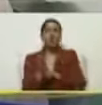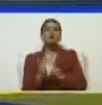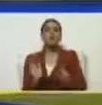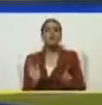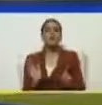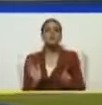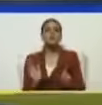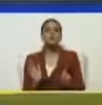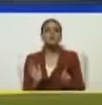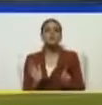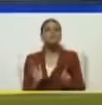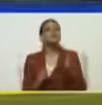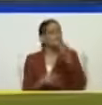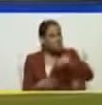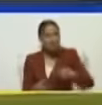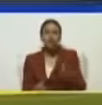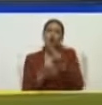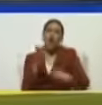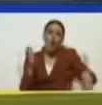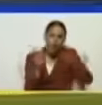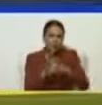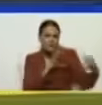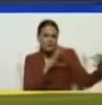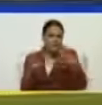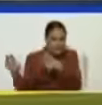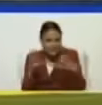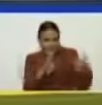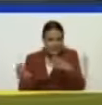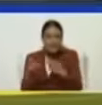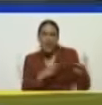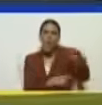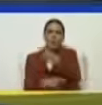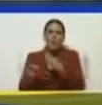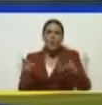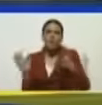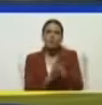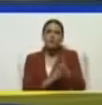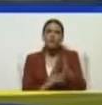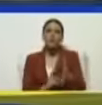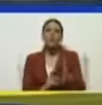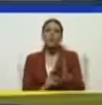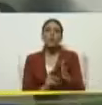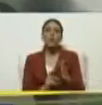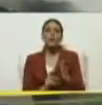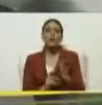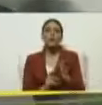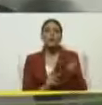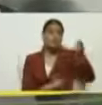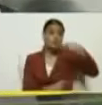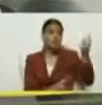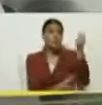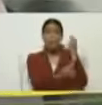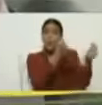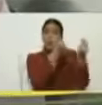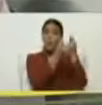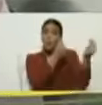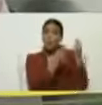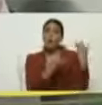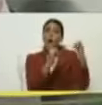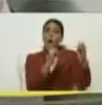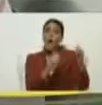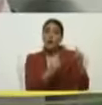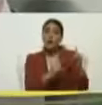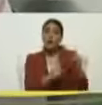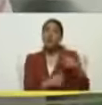siglo XX, revoluciones populares y armadas. Me dijeron varios, tendremos que volver